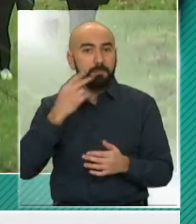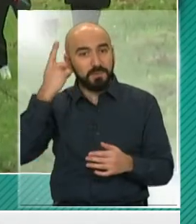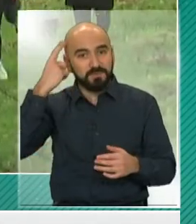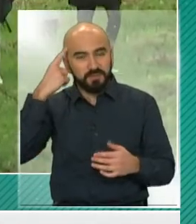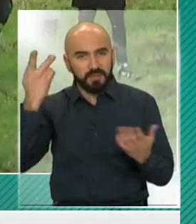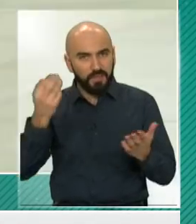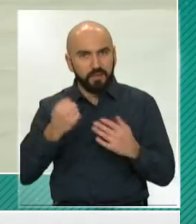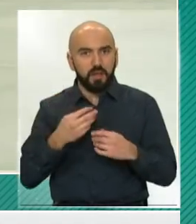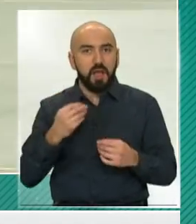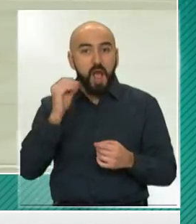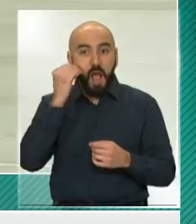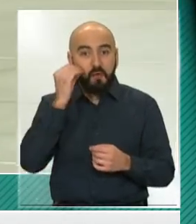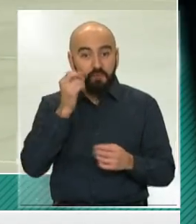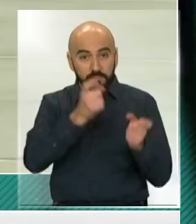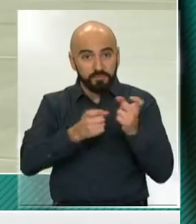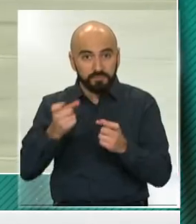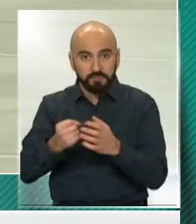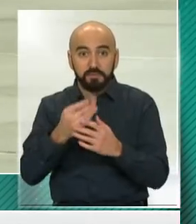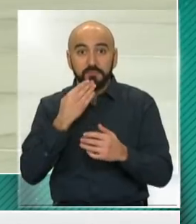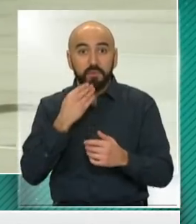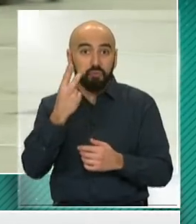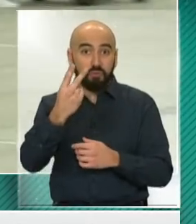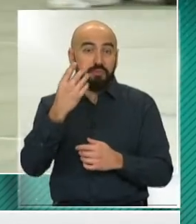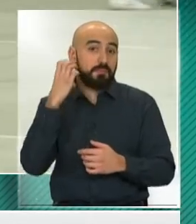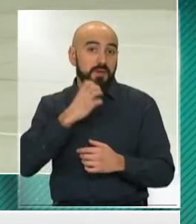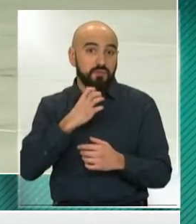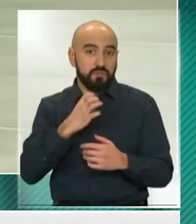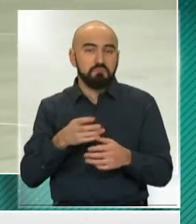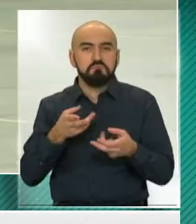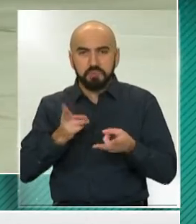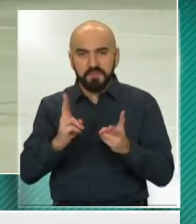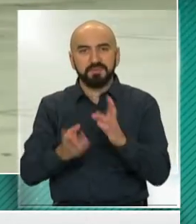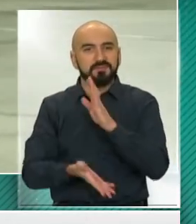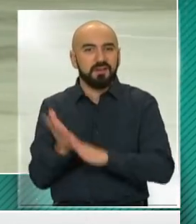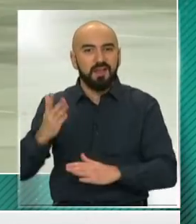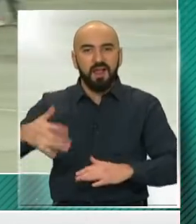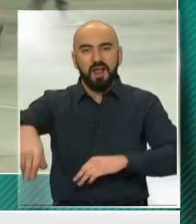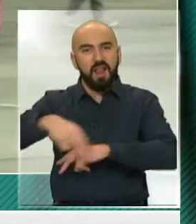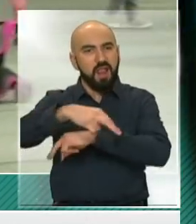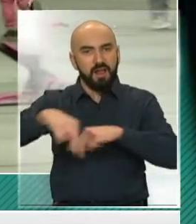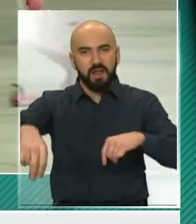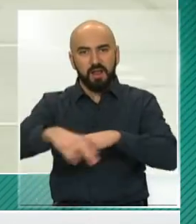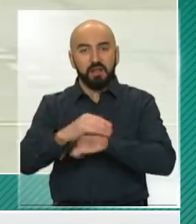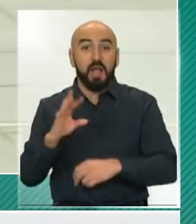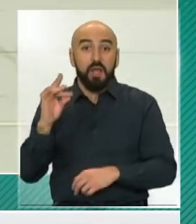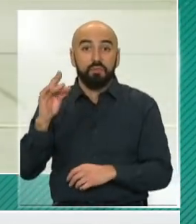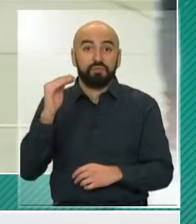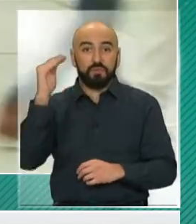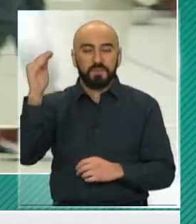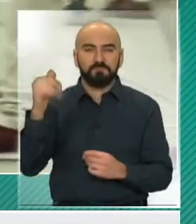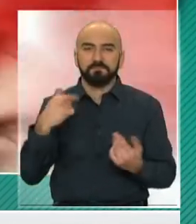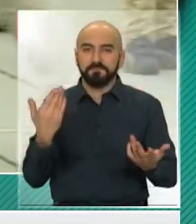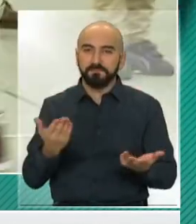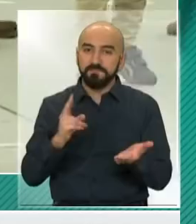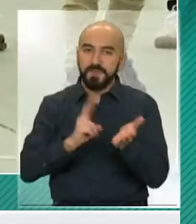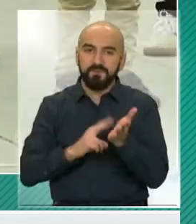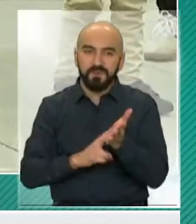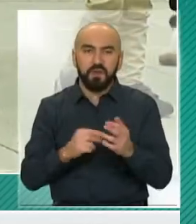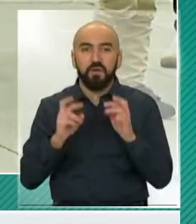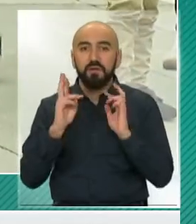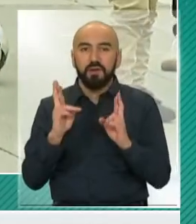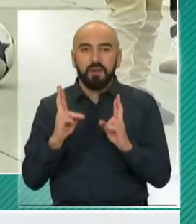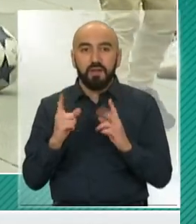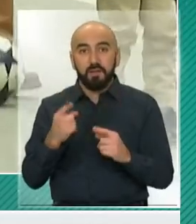en que los abuelos el día 2 de mayo también puedan salir a la calle la gente los adultos mayores así que la verdad que ojalá que